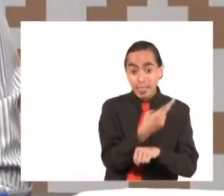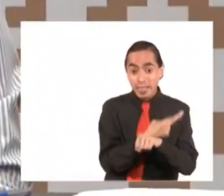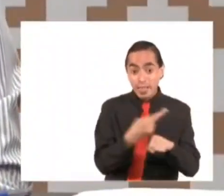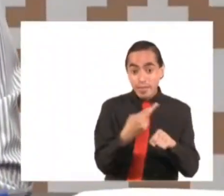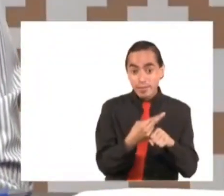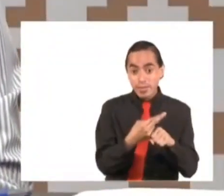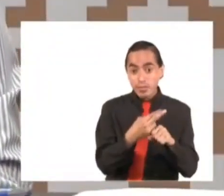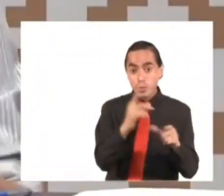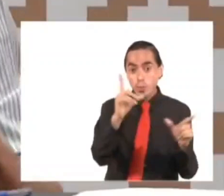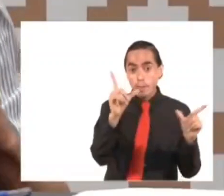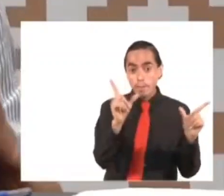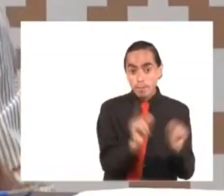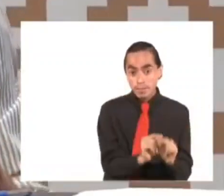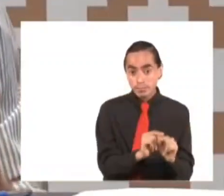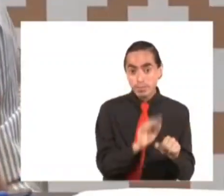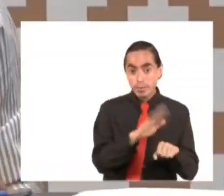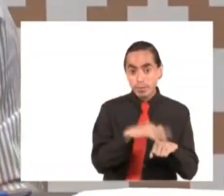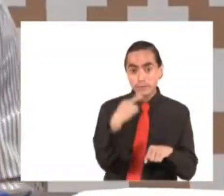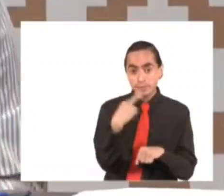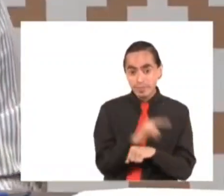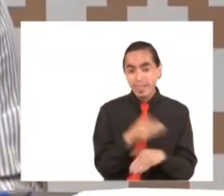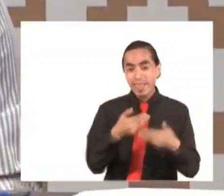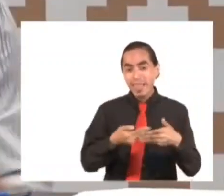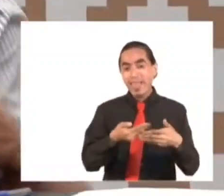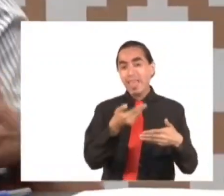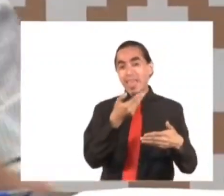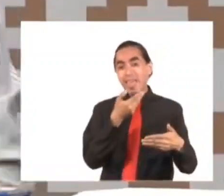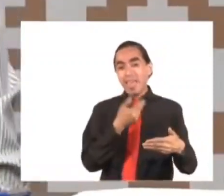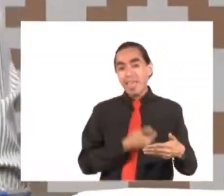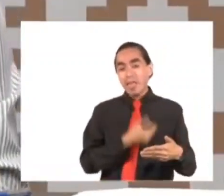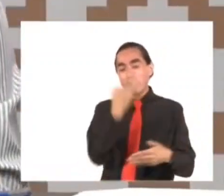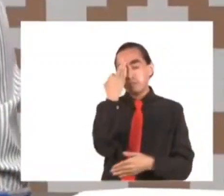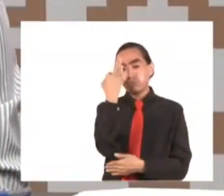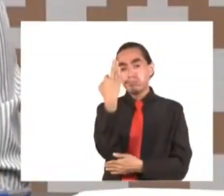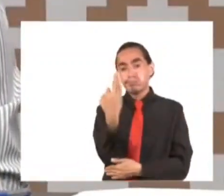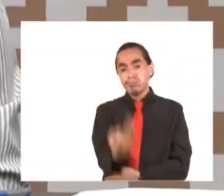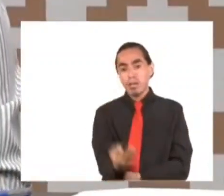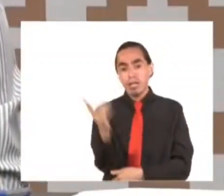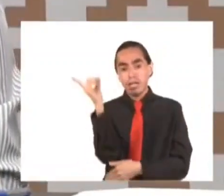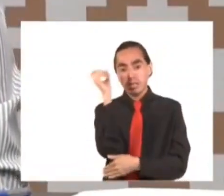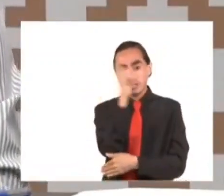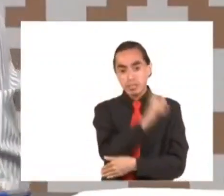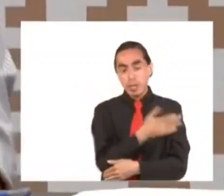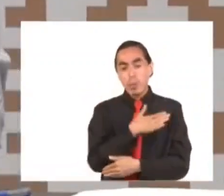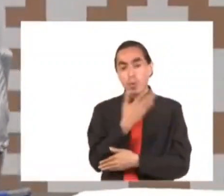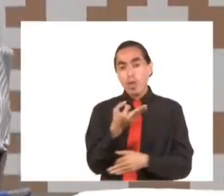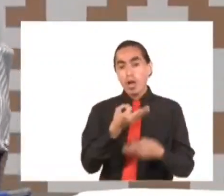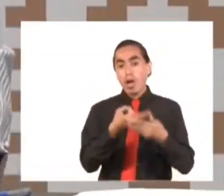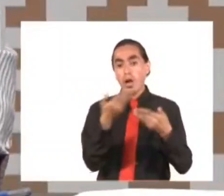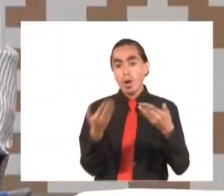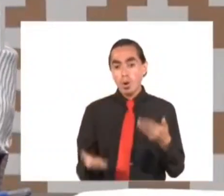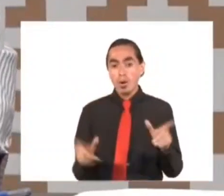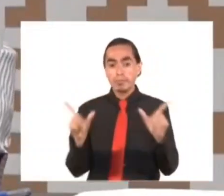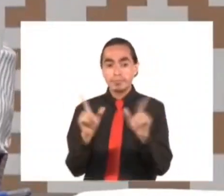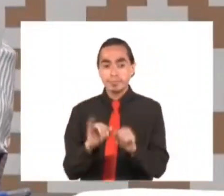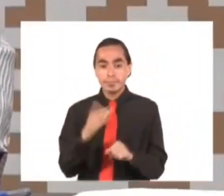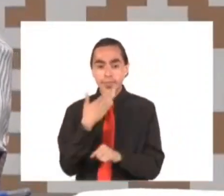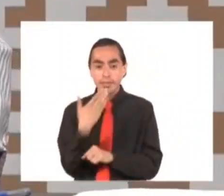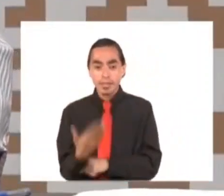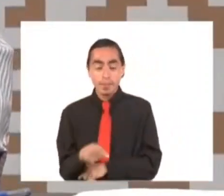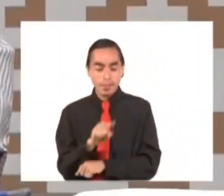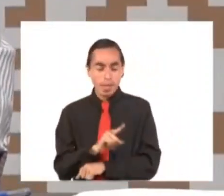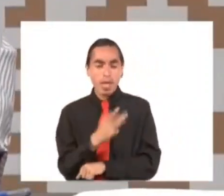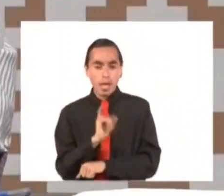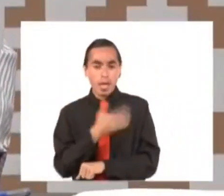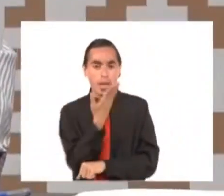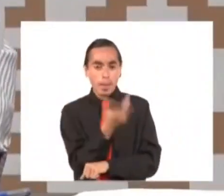de la Ciudad de México. Pasar de procesos muy burocráticos, muy complejos, compactarlos y hacer que el ciudadano nos tenga que presentar información una vez